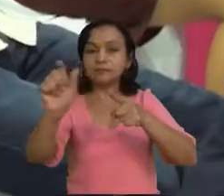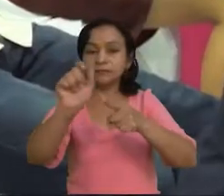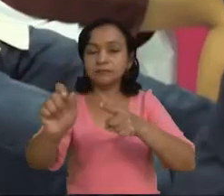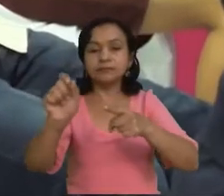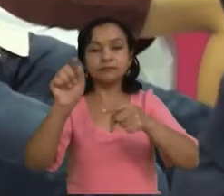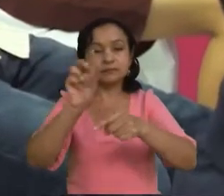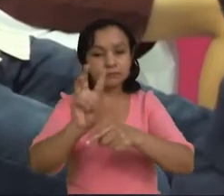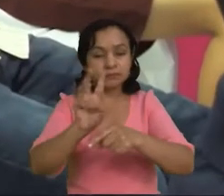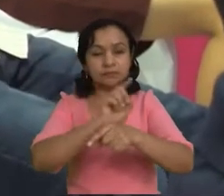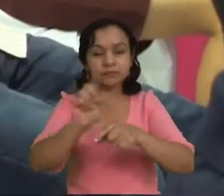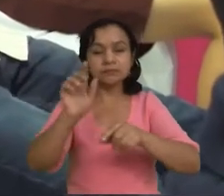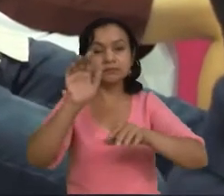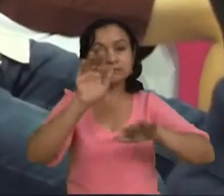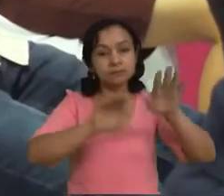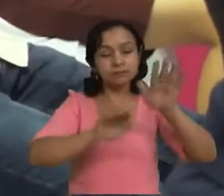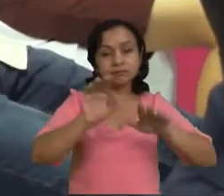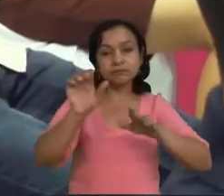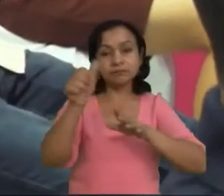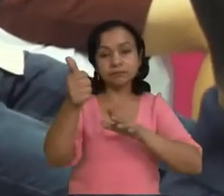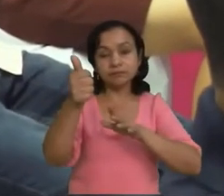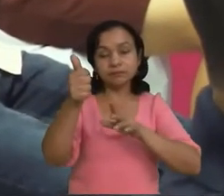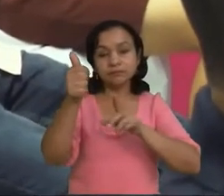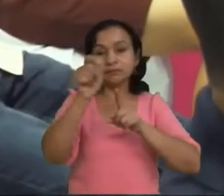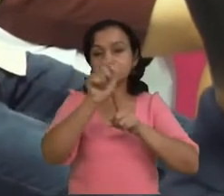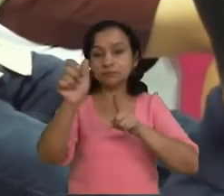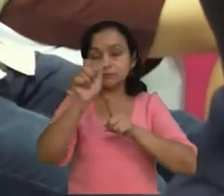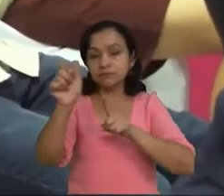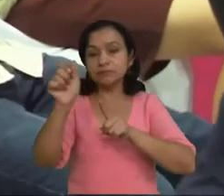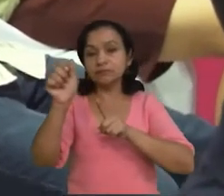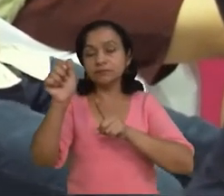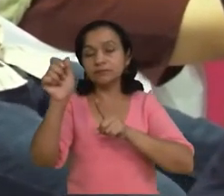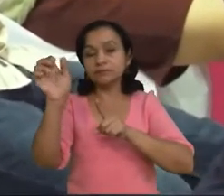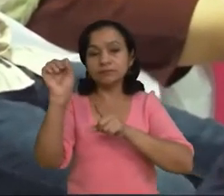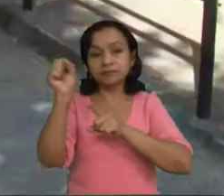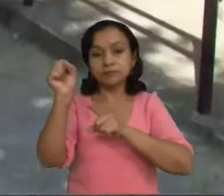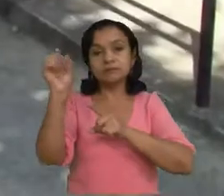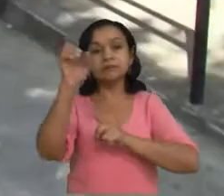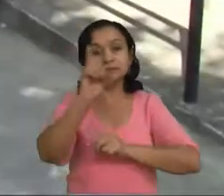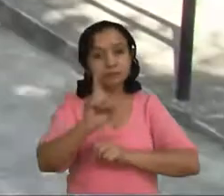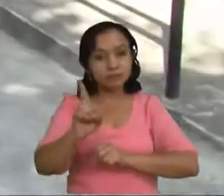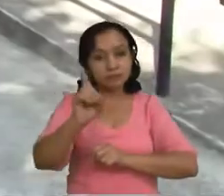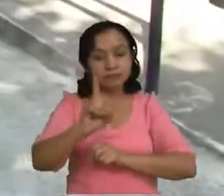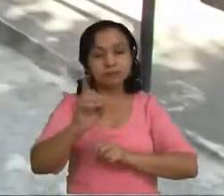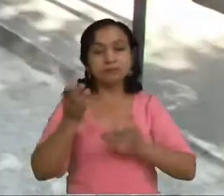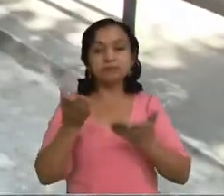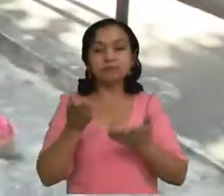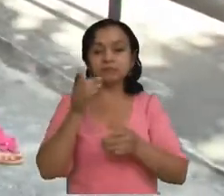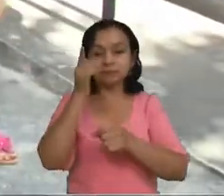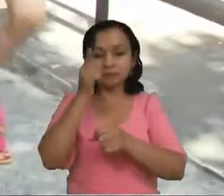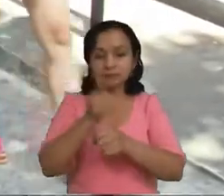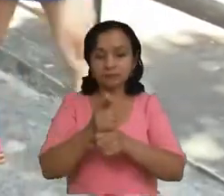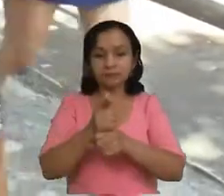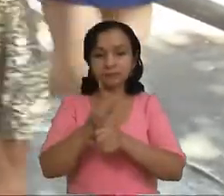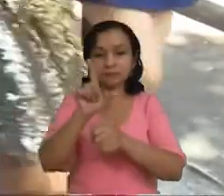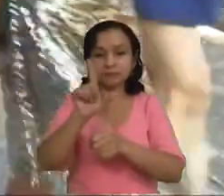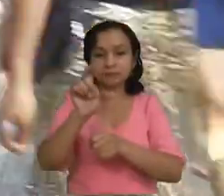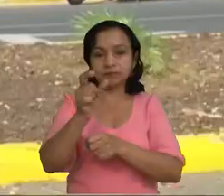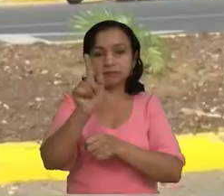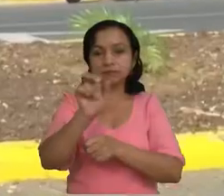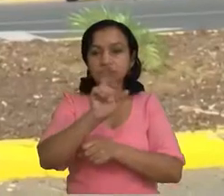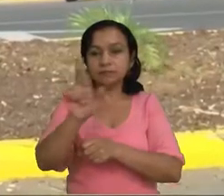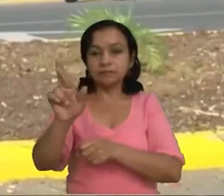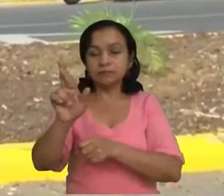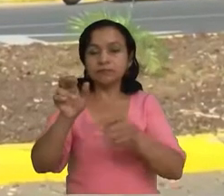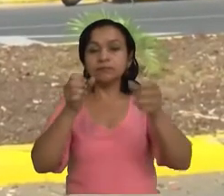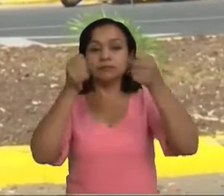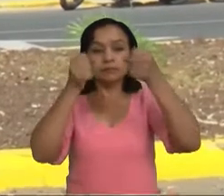y en turnos regulares y 6 meses en turnos de fines de semana. Con cámara de Lester Mora para el canal parlamentario